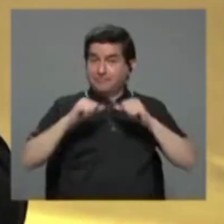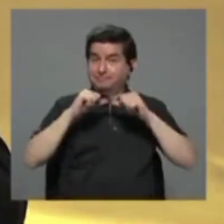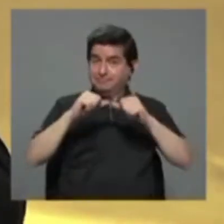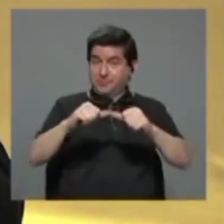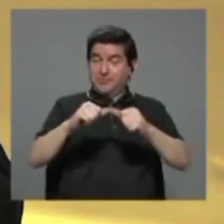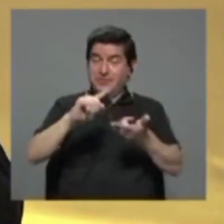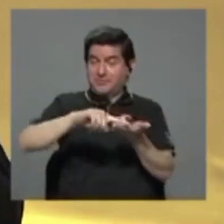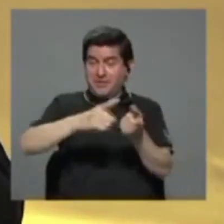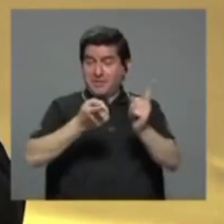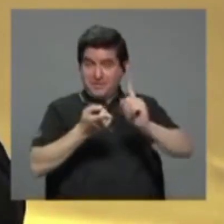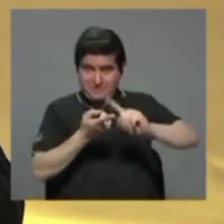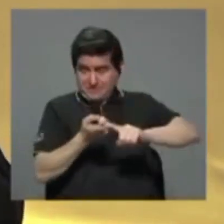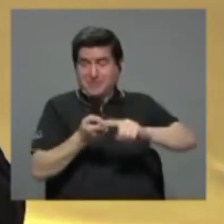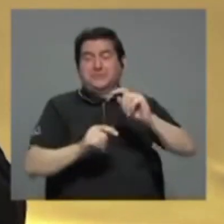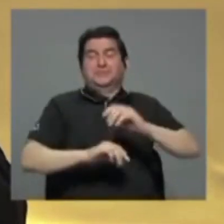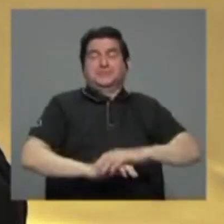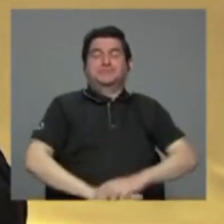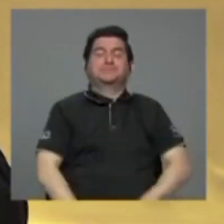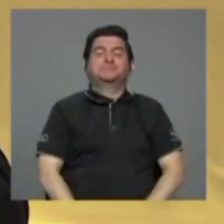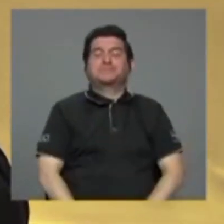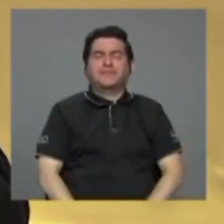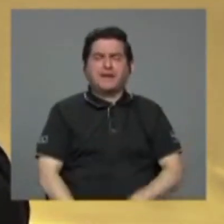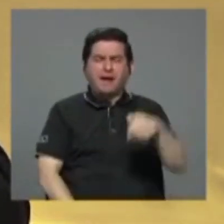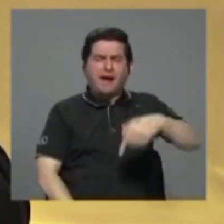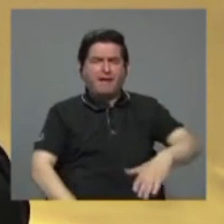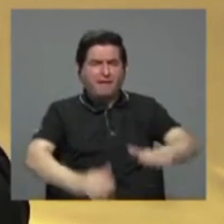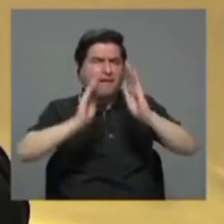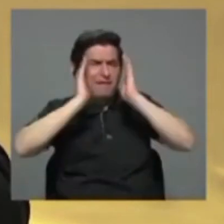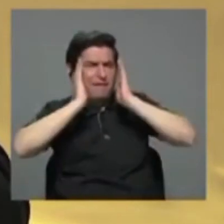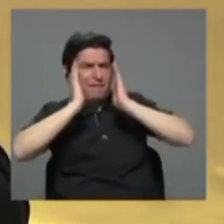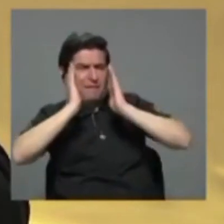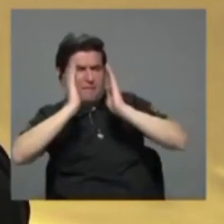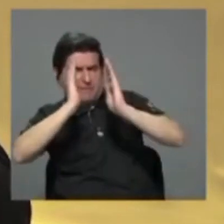Continuamos, amigas y amigos, escuchando este